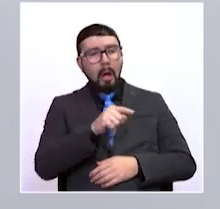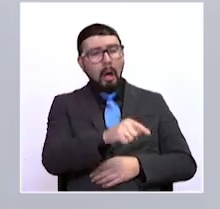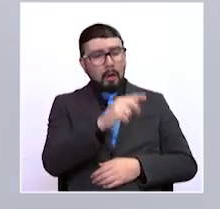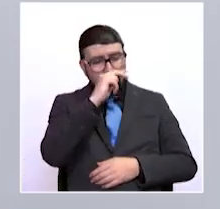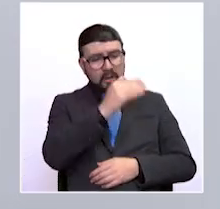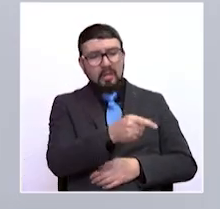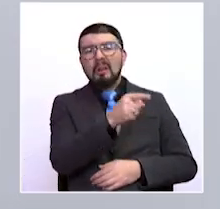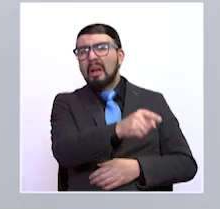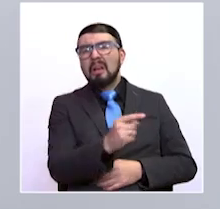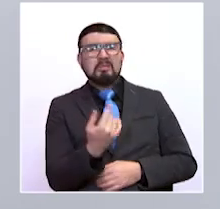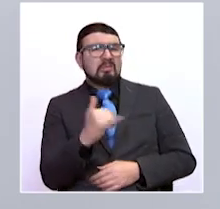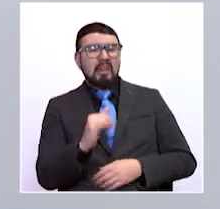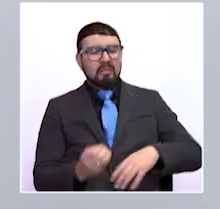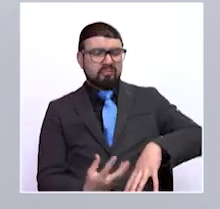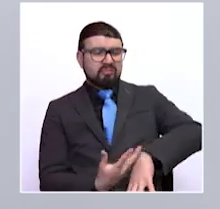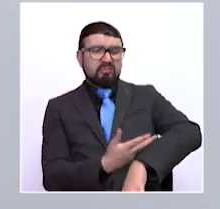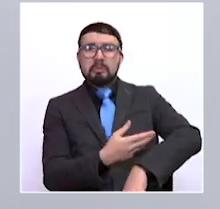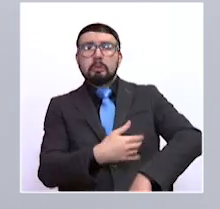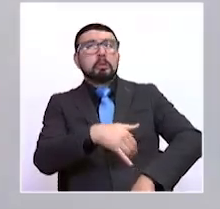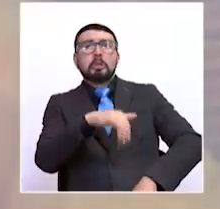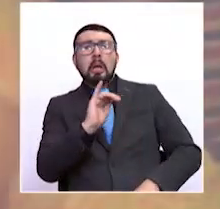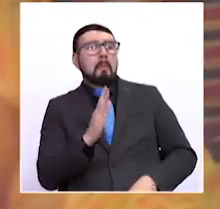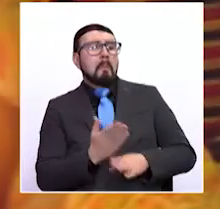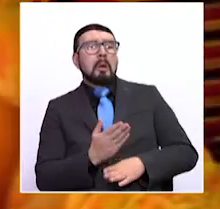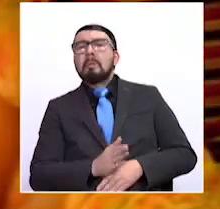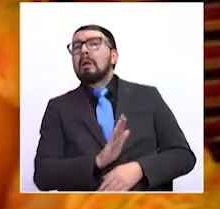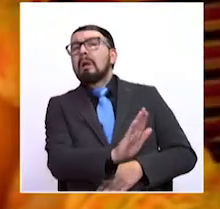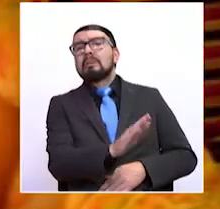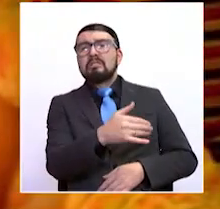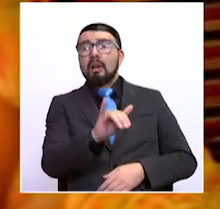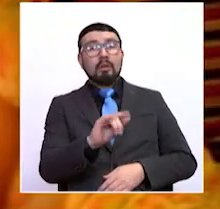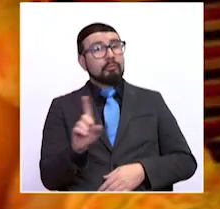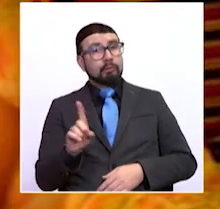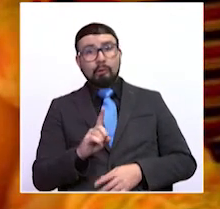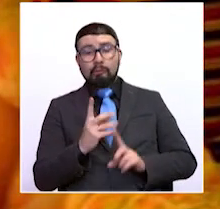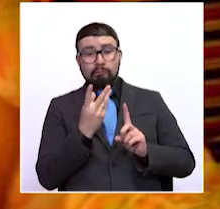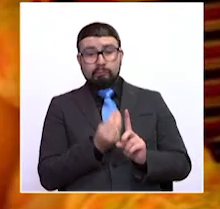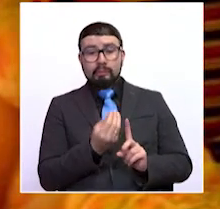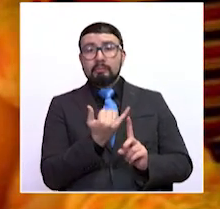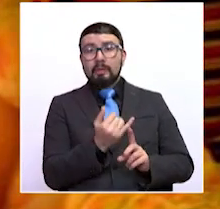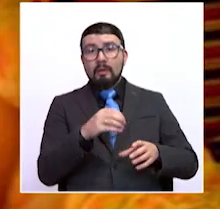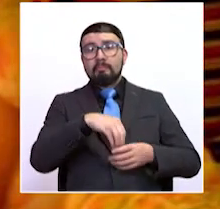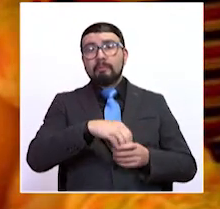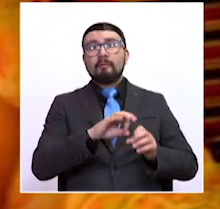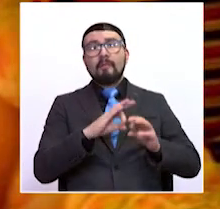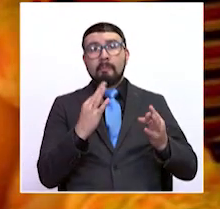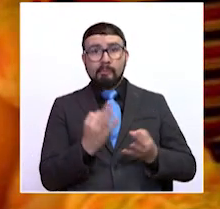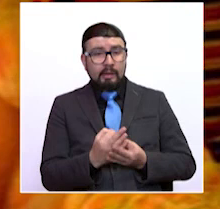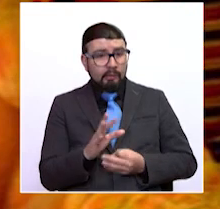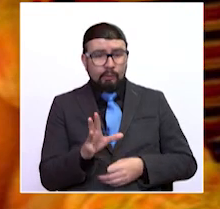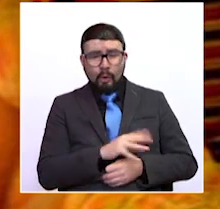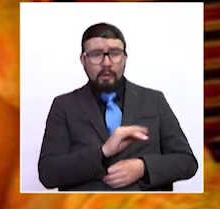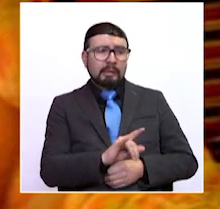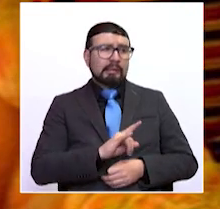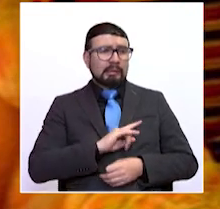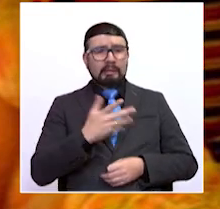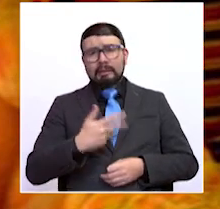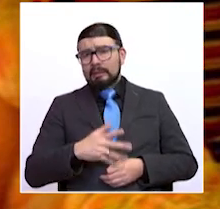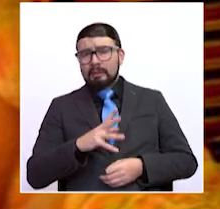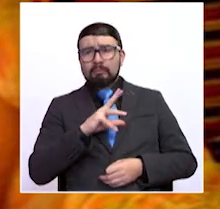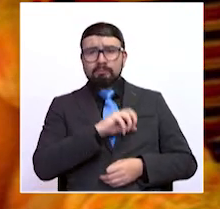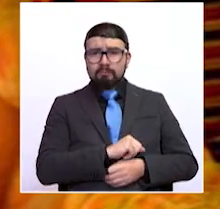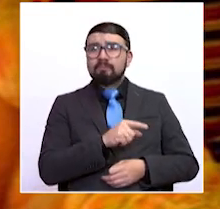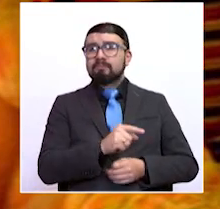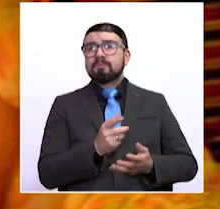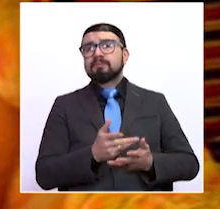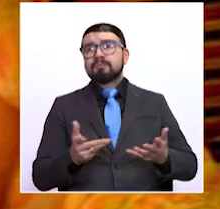afecta al individuo que utiliza la pólvora, sino a todo el núcleo familiar y a todo el entorno.